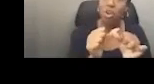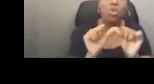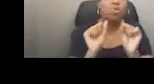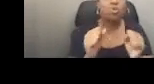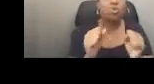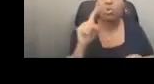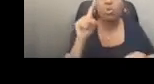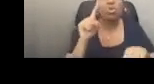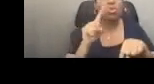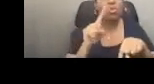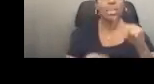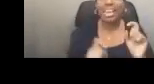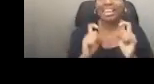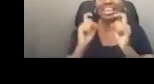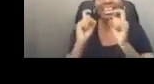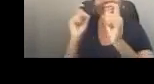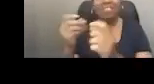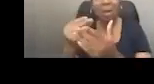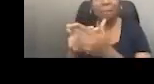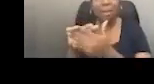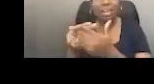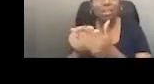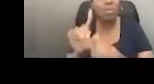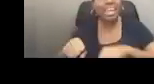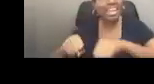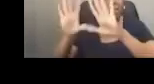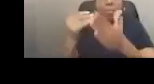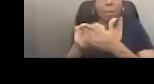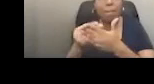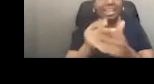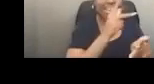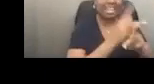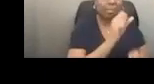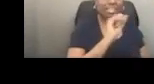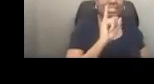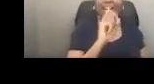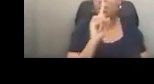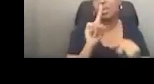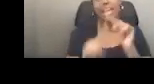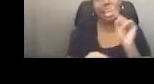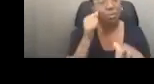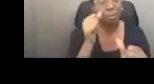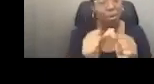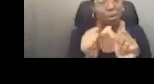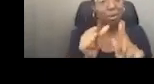no pueden regalar el dinero y quedarse con el SSI o quedarse con